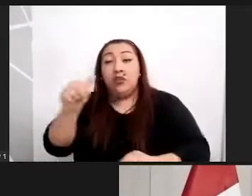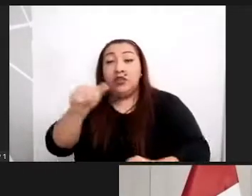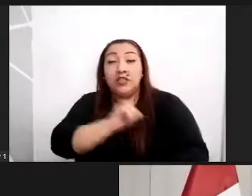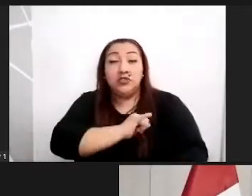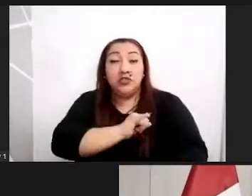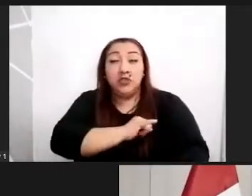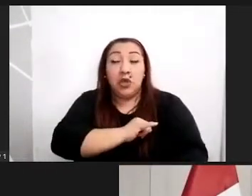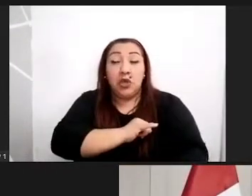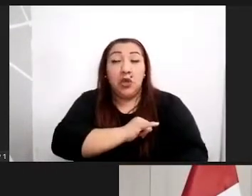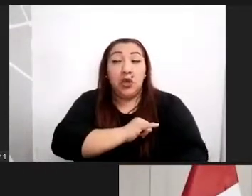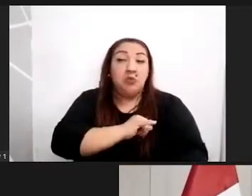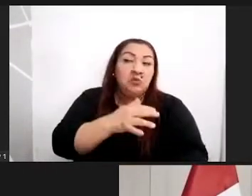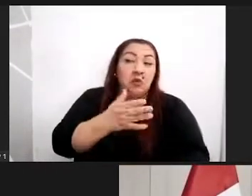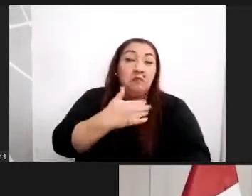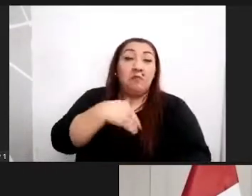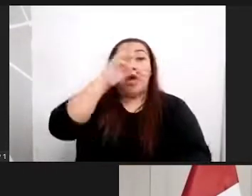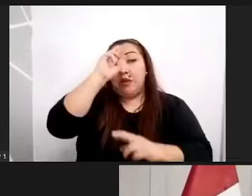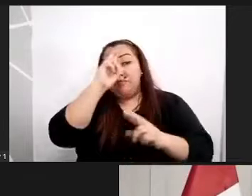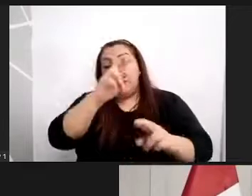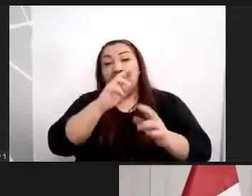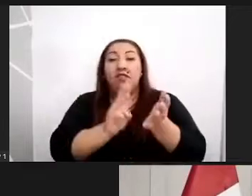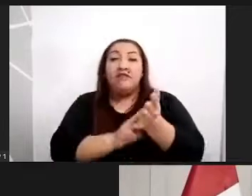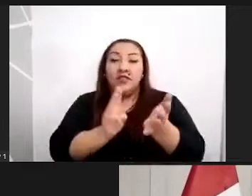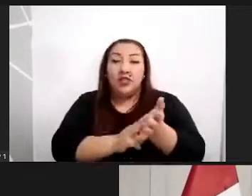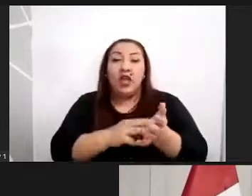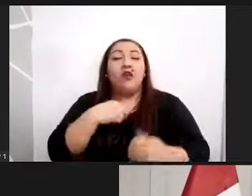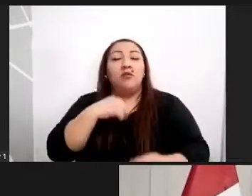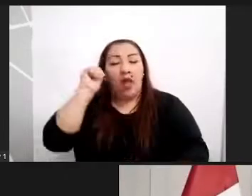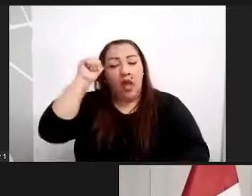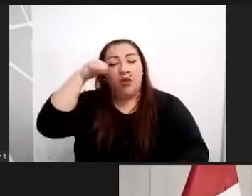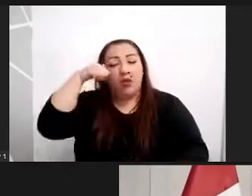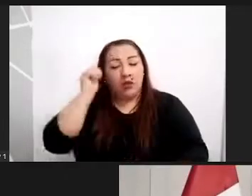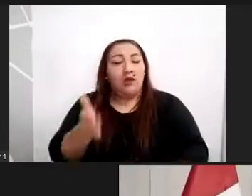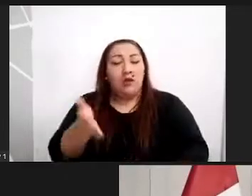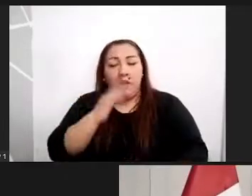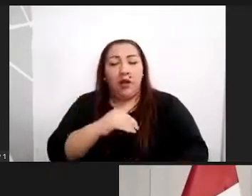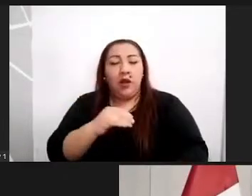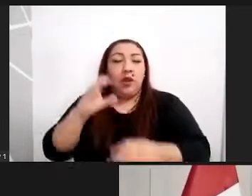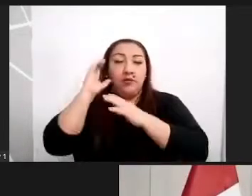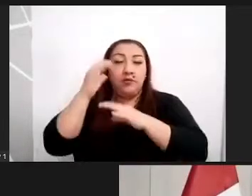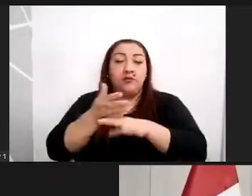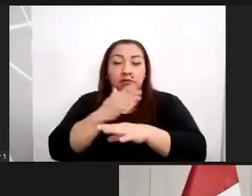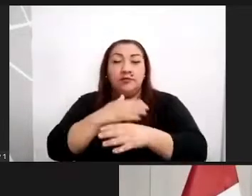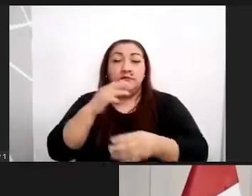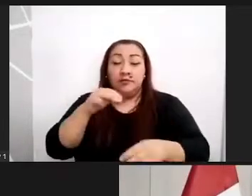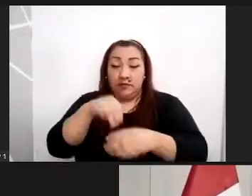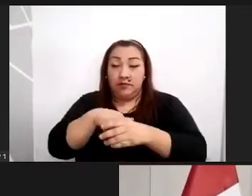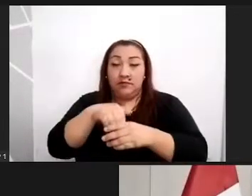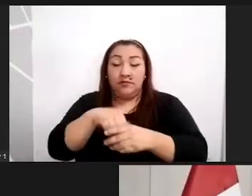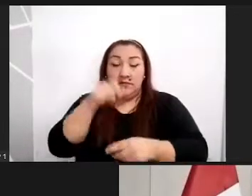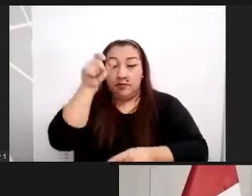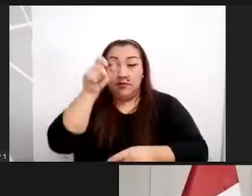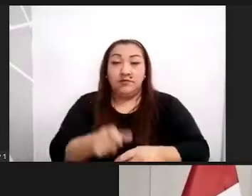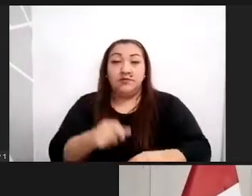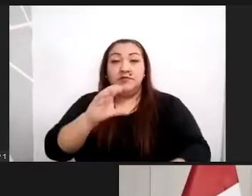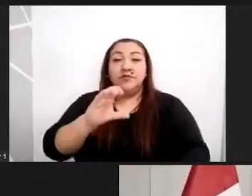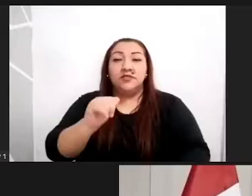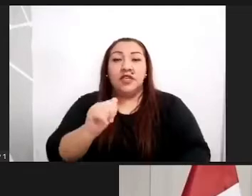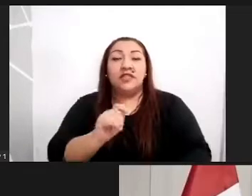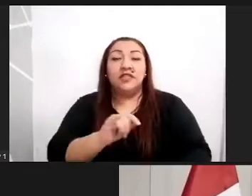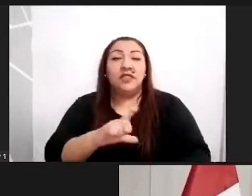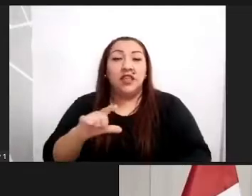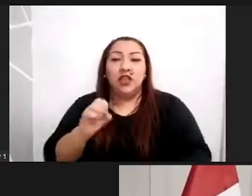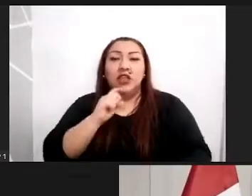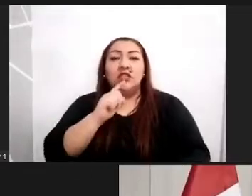nuestro país. De hecho, recordamos que en el fragor de la campaña electoral, el candidato Pedro Castillo dijo: hay